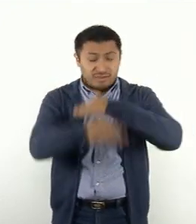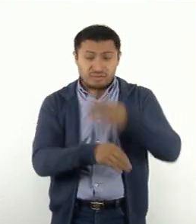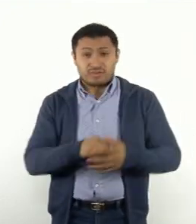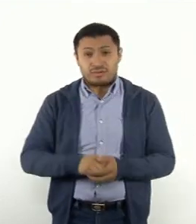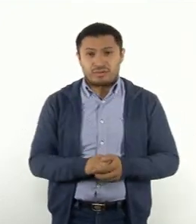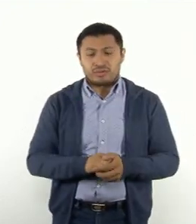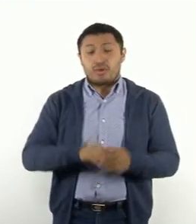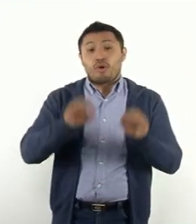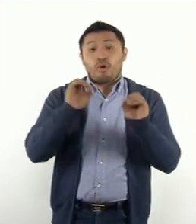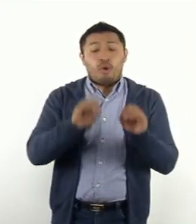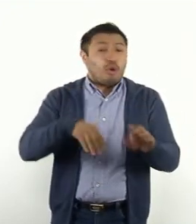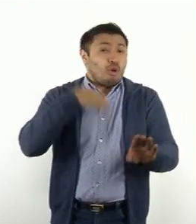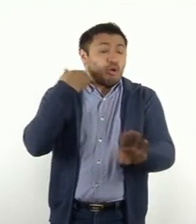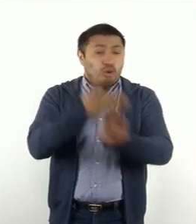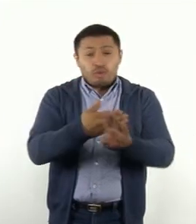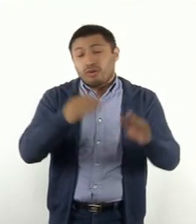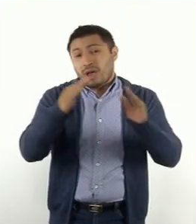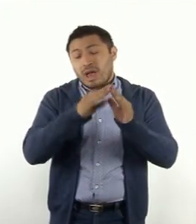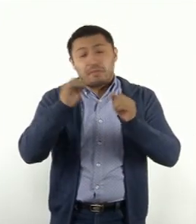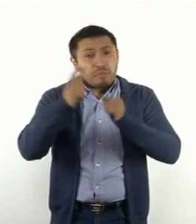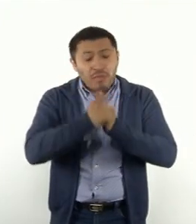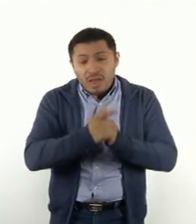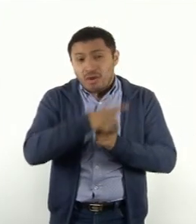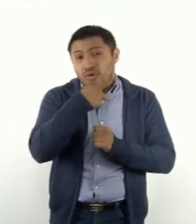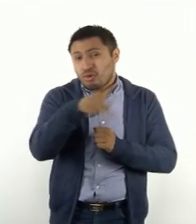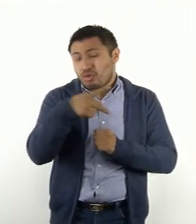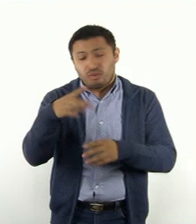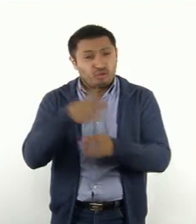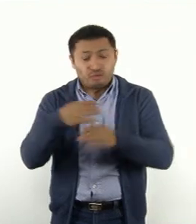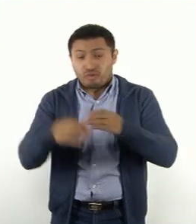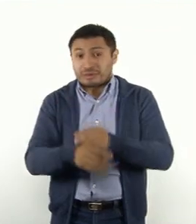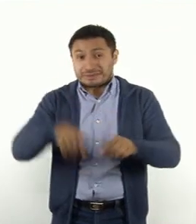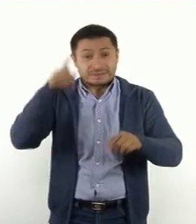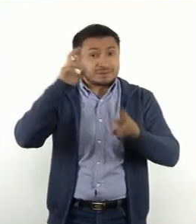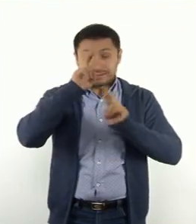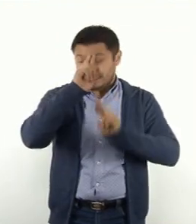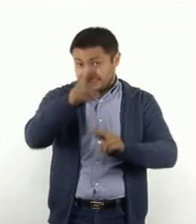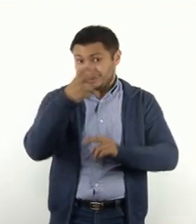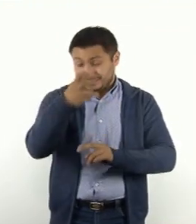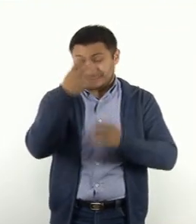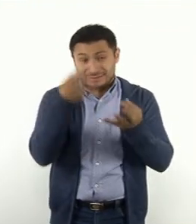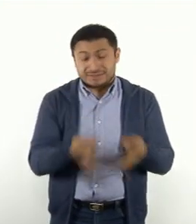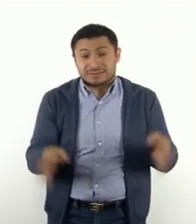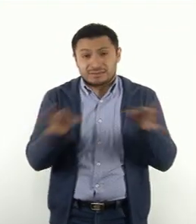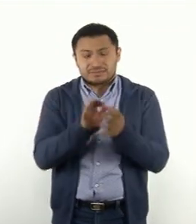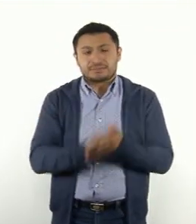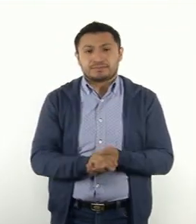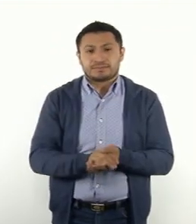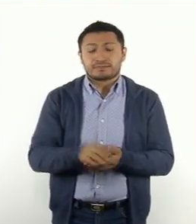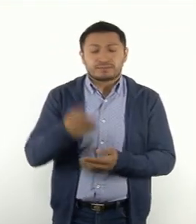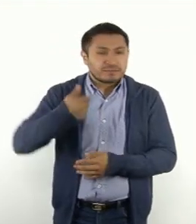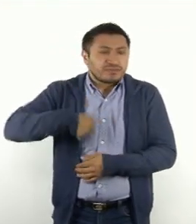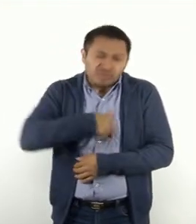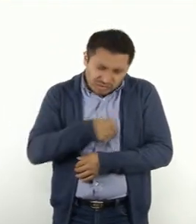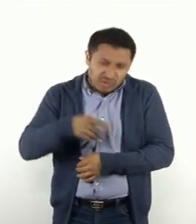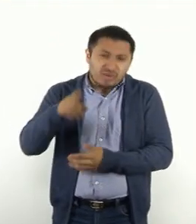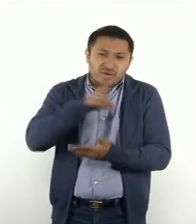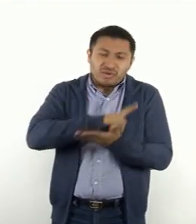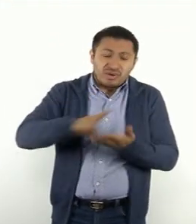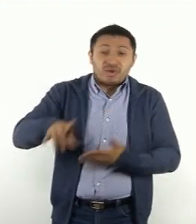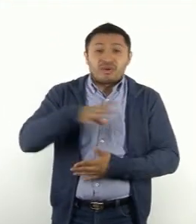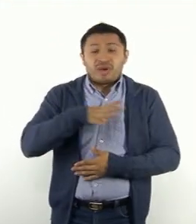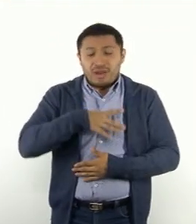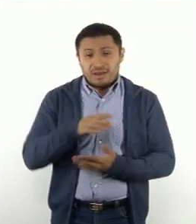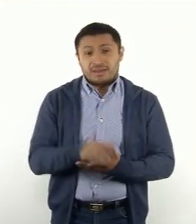su patrimonio. Aceptamos el Estado de Derecho porque nos reconocemos como creadores de las leyes y por